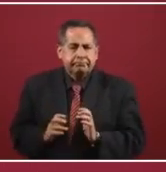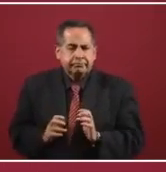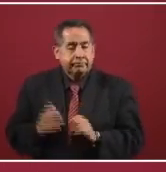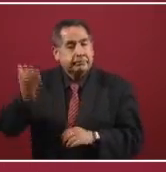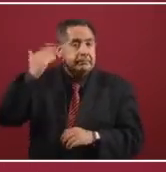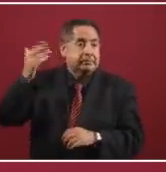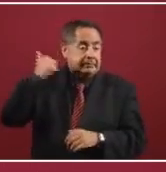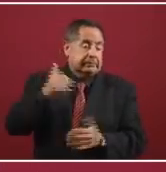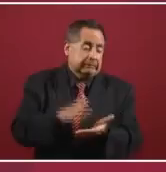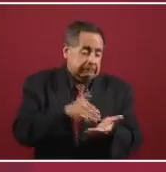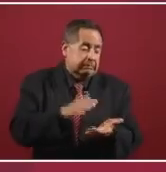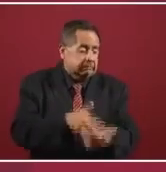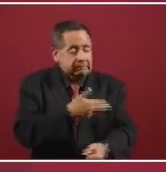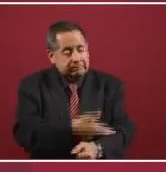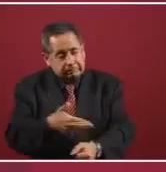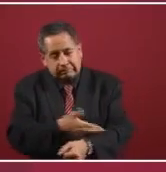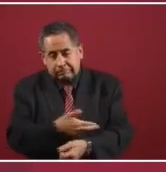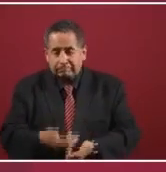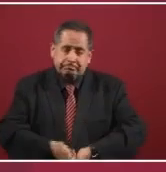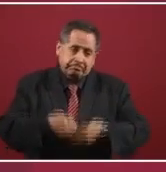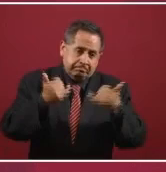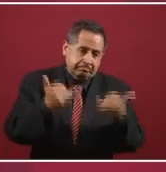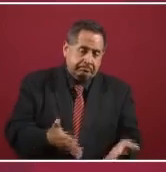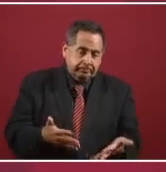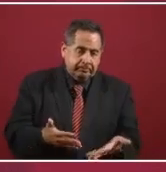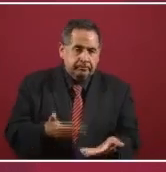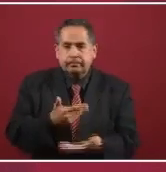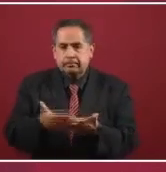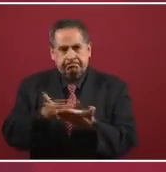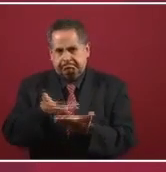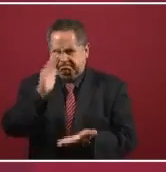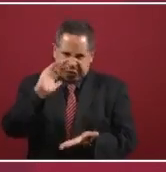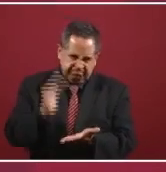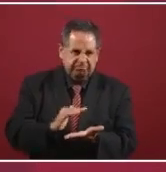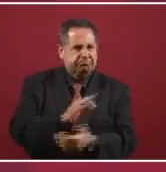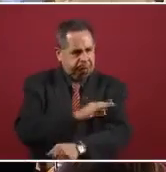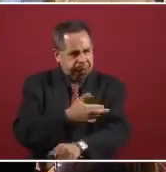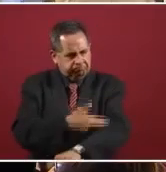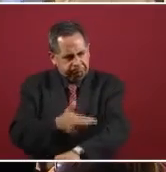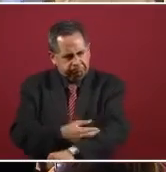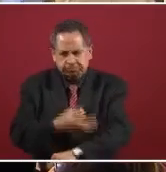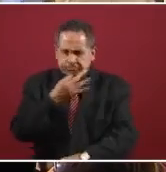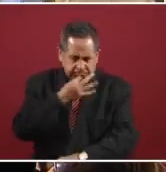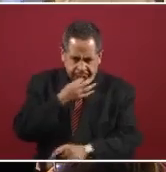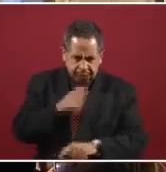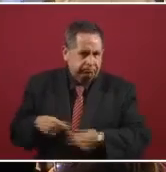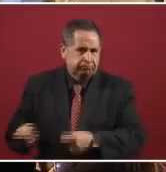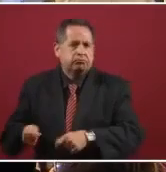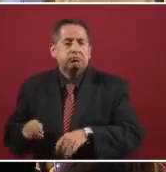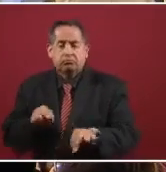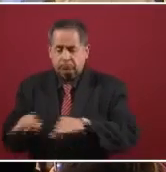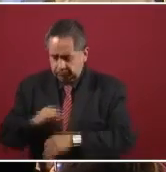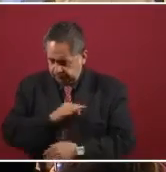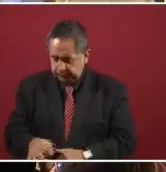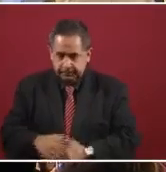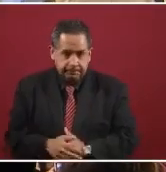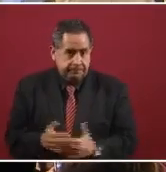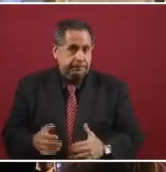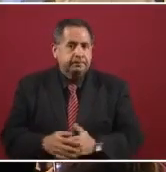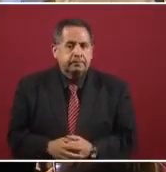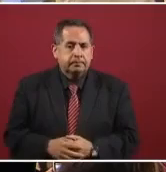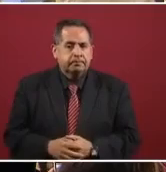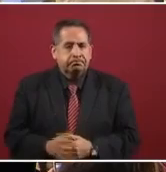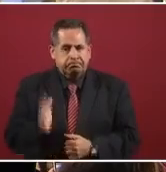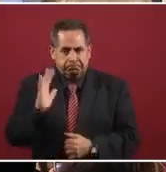engorrosos para que les proporcionaran trabajo. Hay un